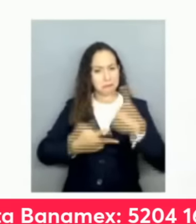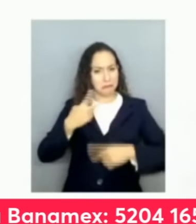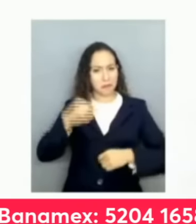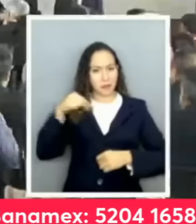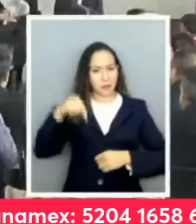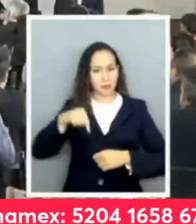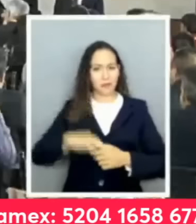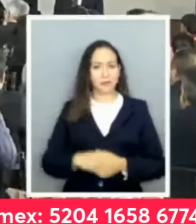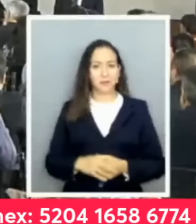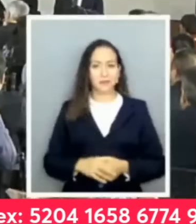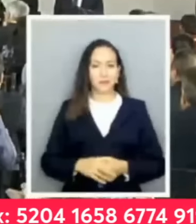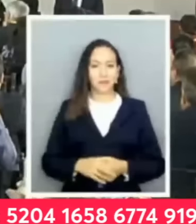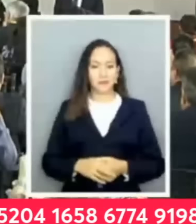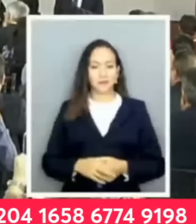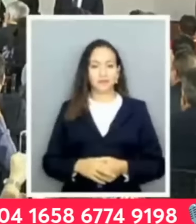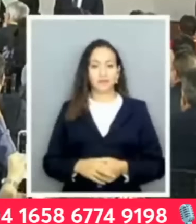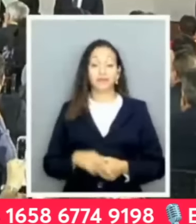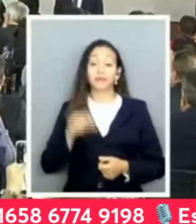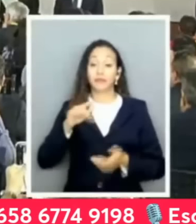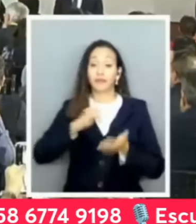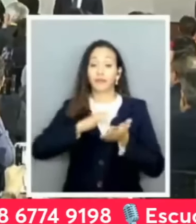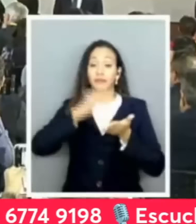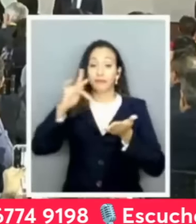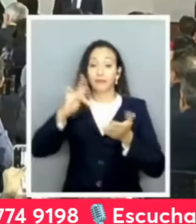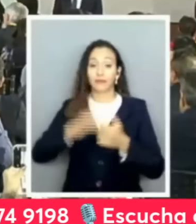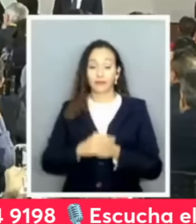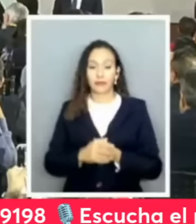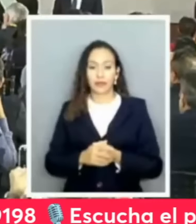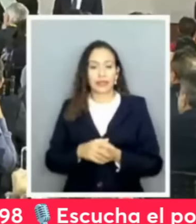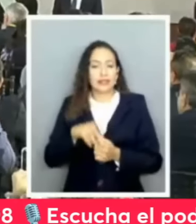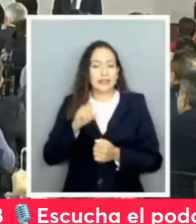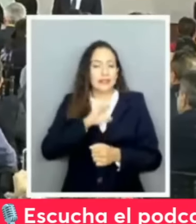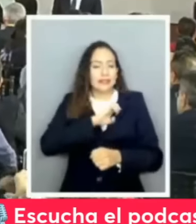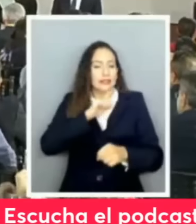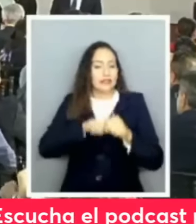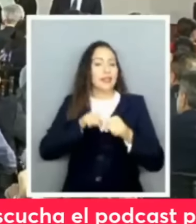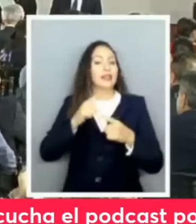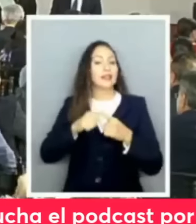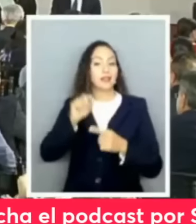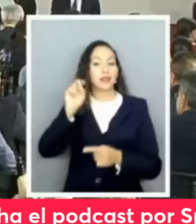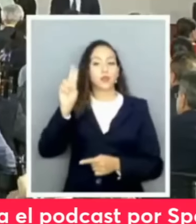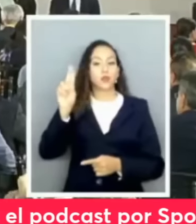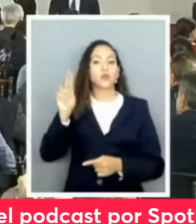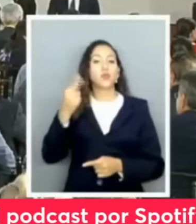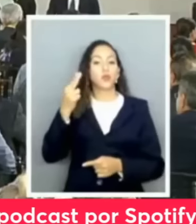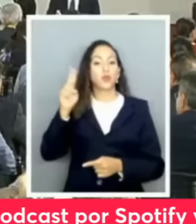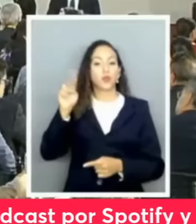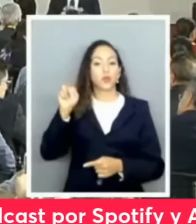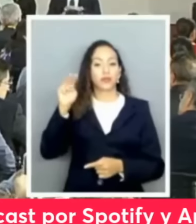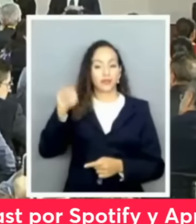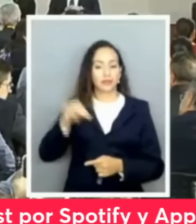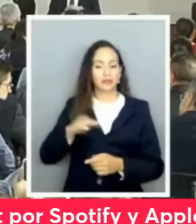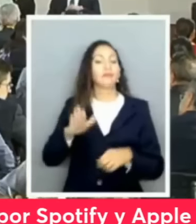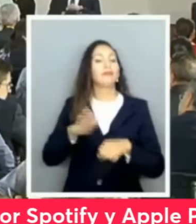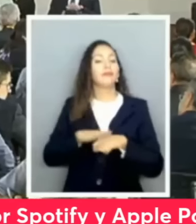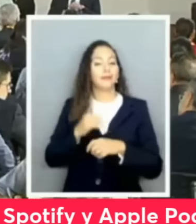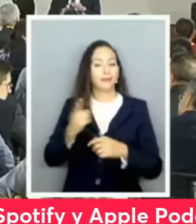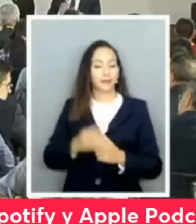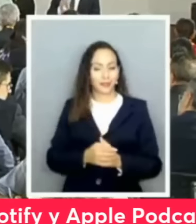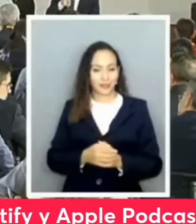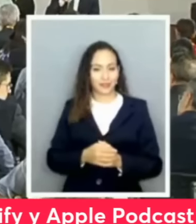presidio agradezco especialmente a la UNAM por abrirnos sus puertas